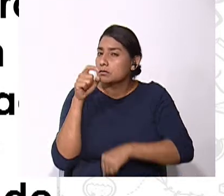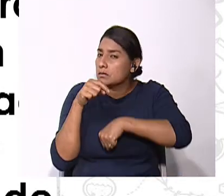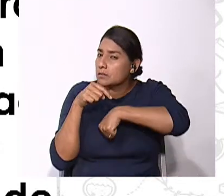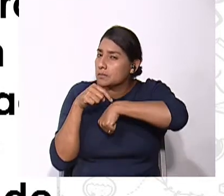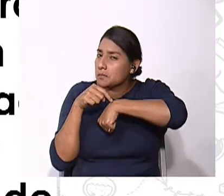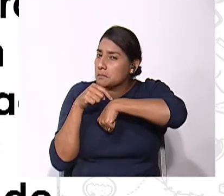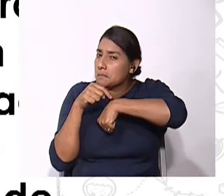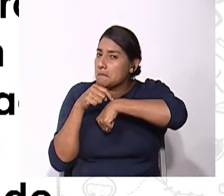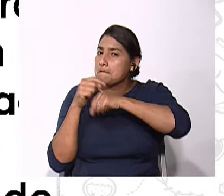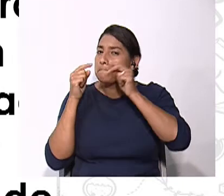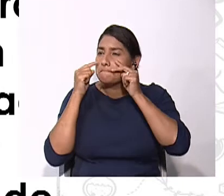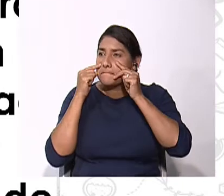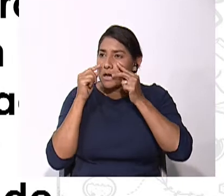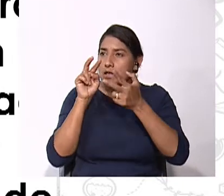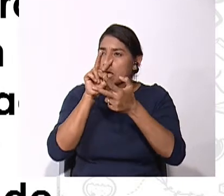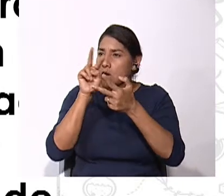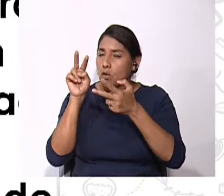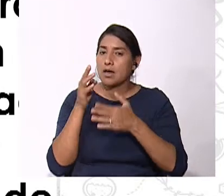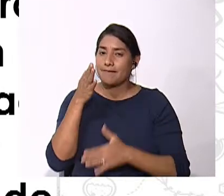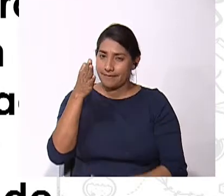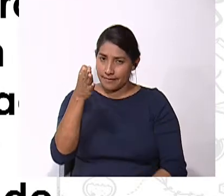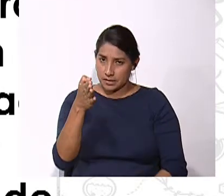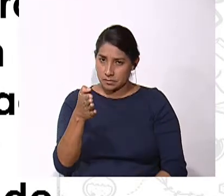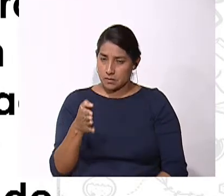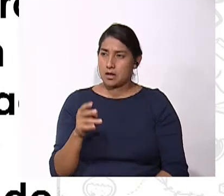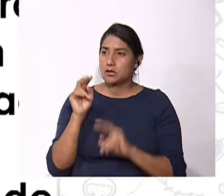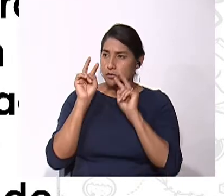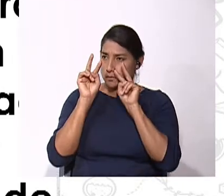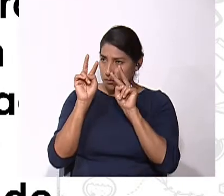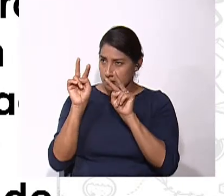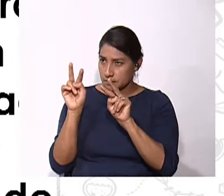minutitos para que lo lean profundamente.